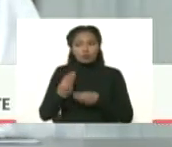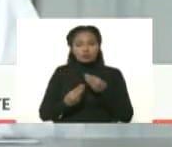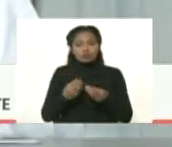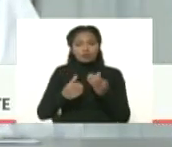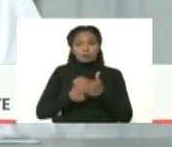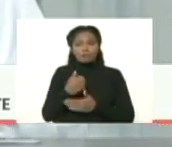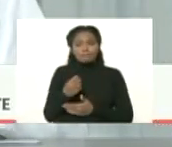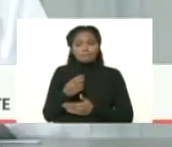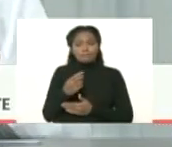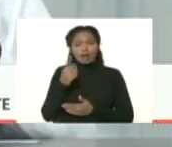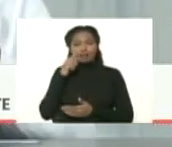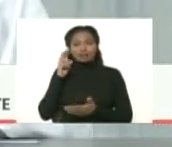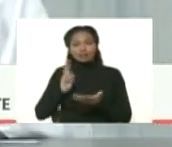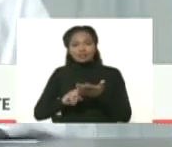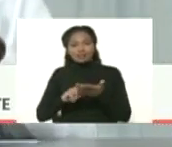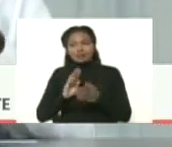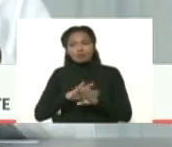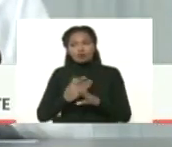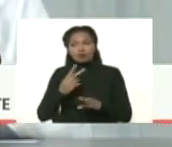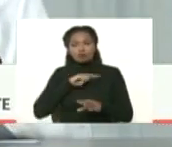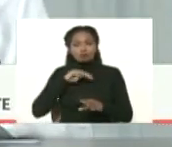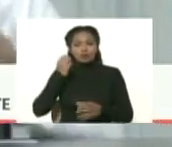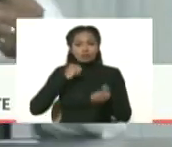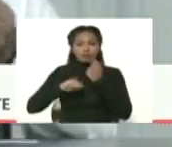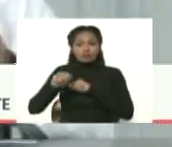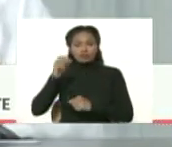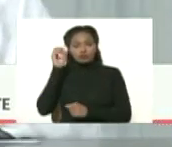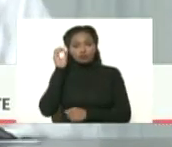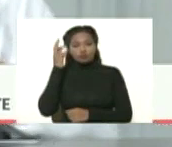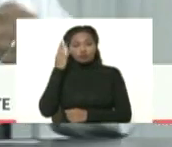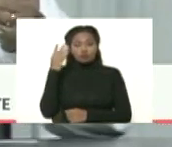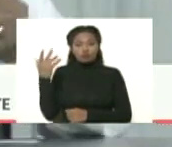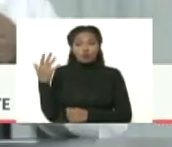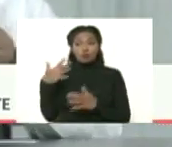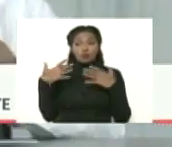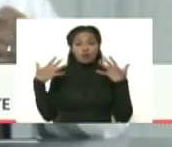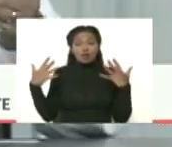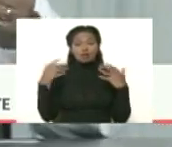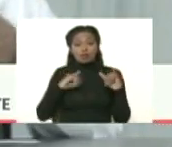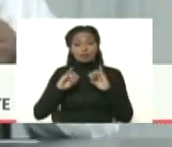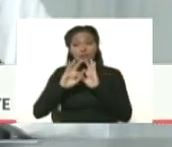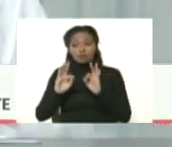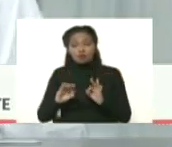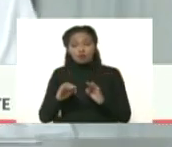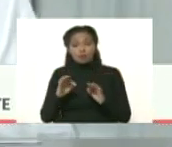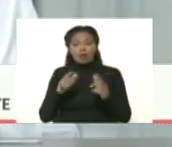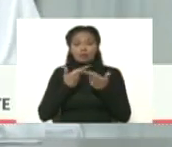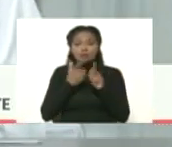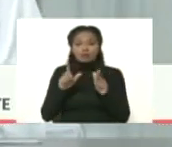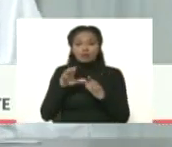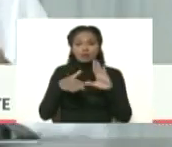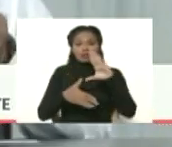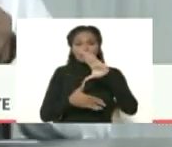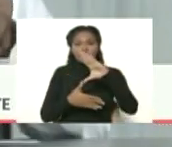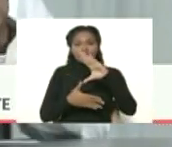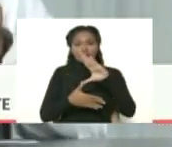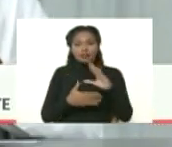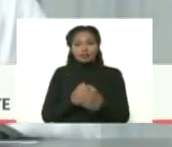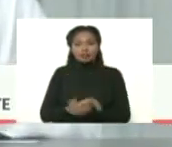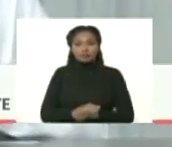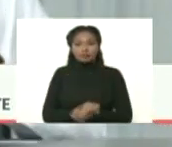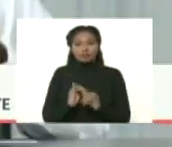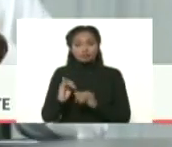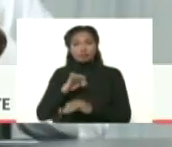honesto. Porque estamos defendiendo un sueño grande, que es el sueño de los libertadores de América. Ese es